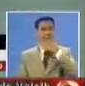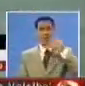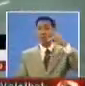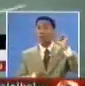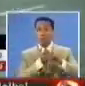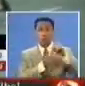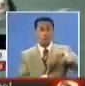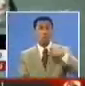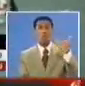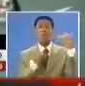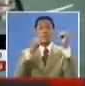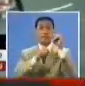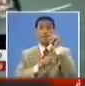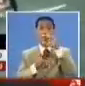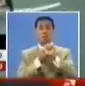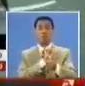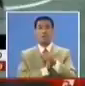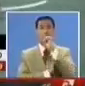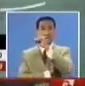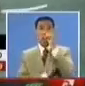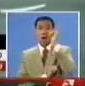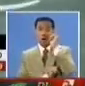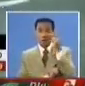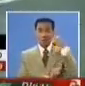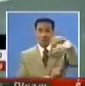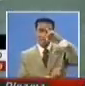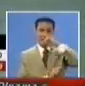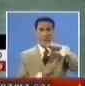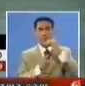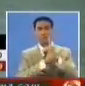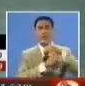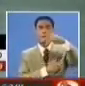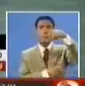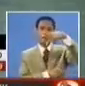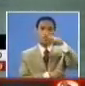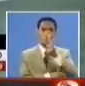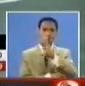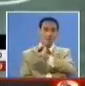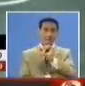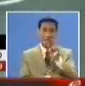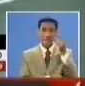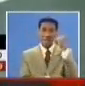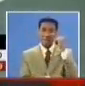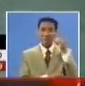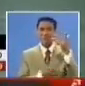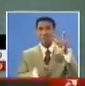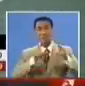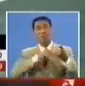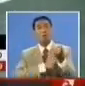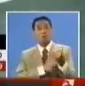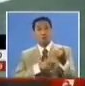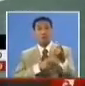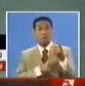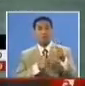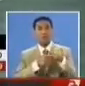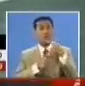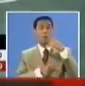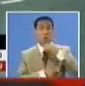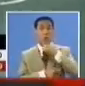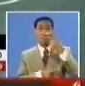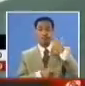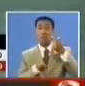condiciones para practicar. Diony regresó este año al Tour Mundial de la PWA luego de 2 años y medio de ausencia por cumplir